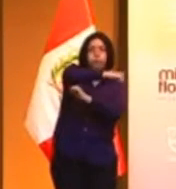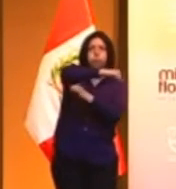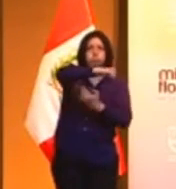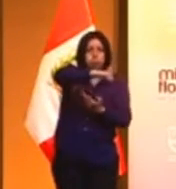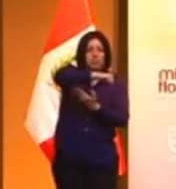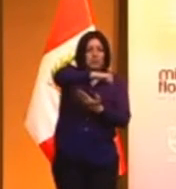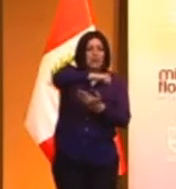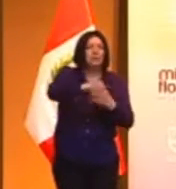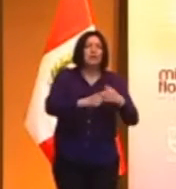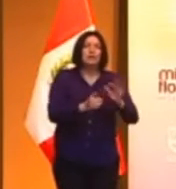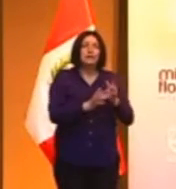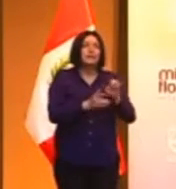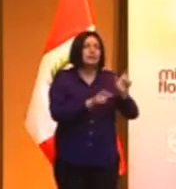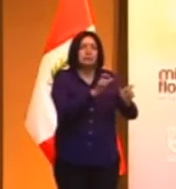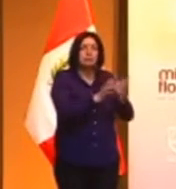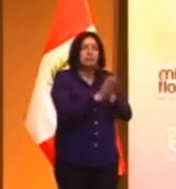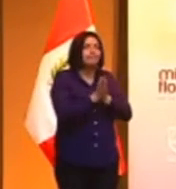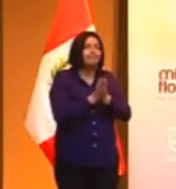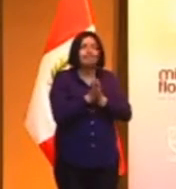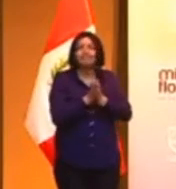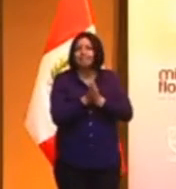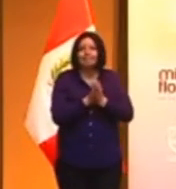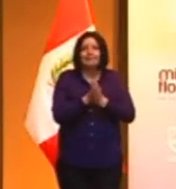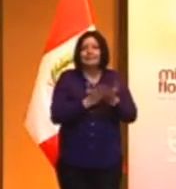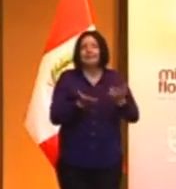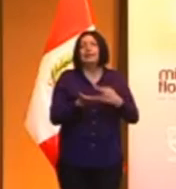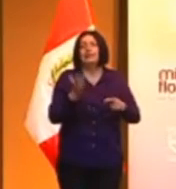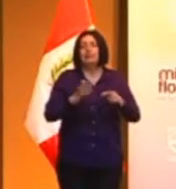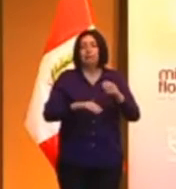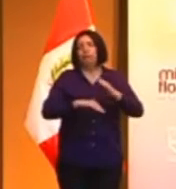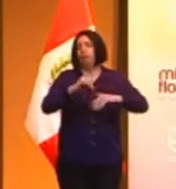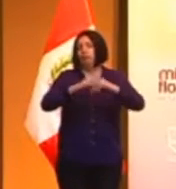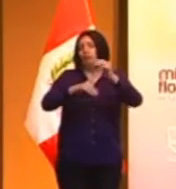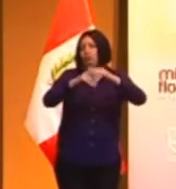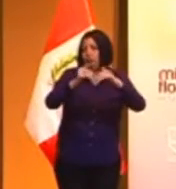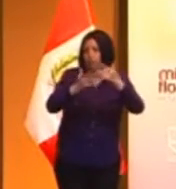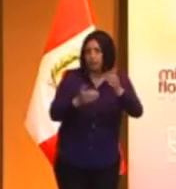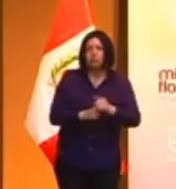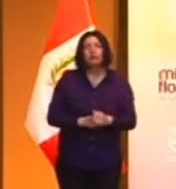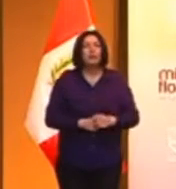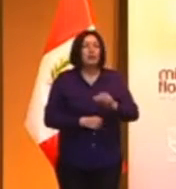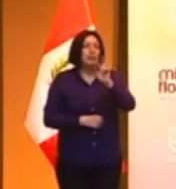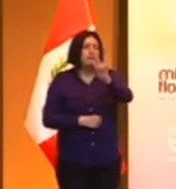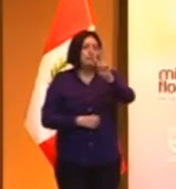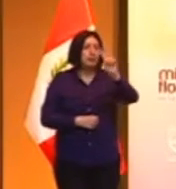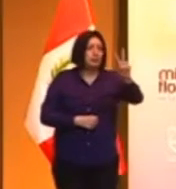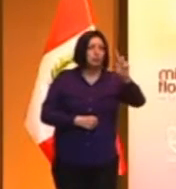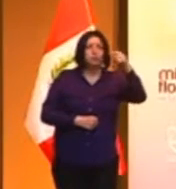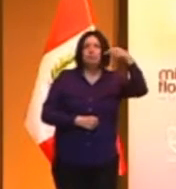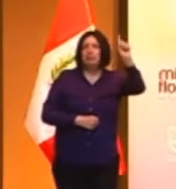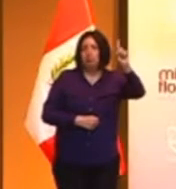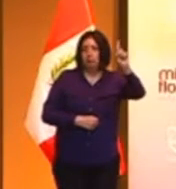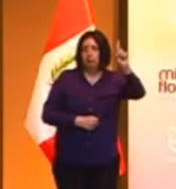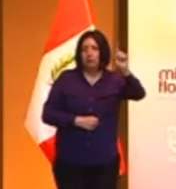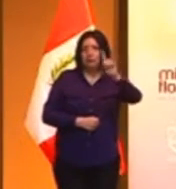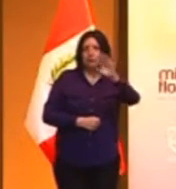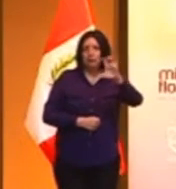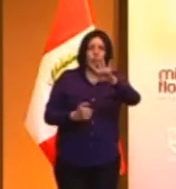muy anheladamente construimos. Fue una obra de